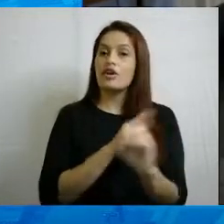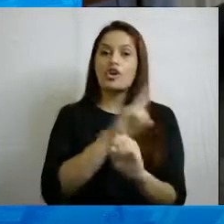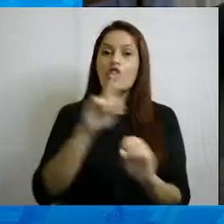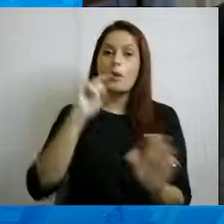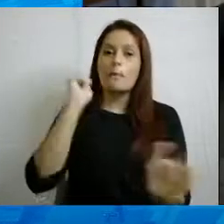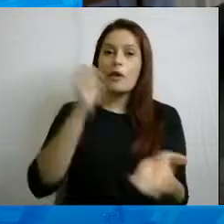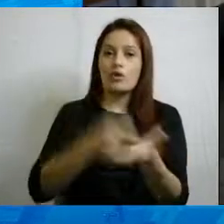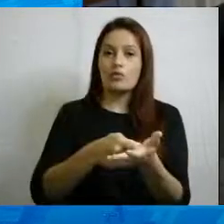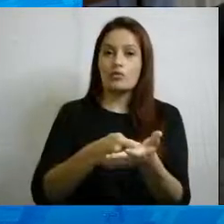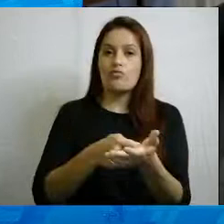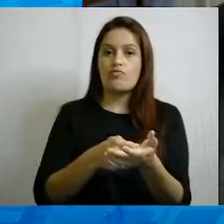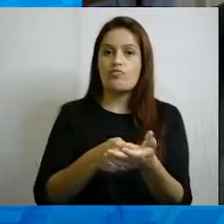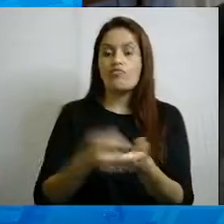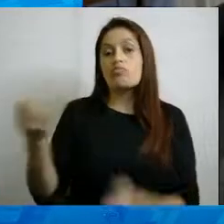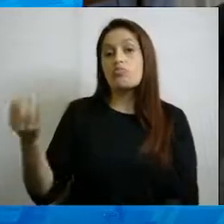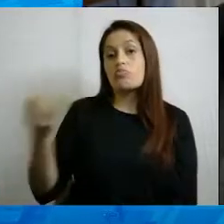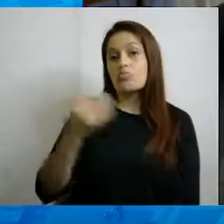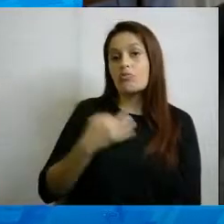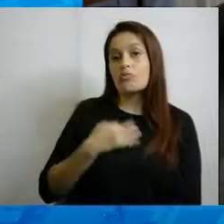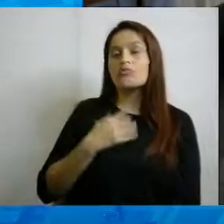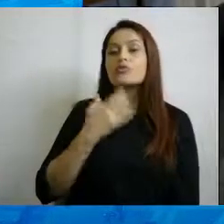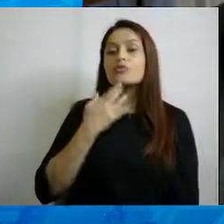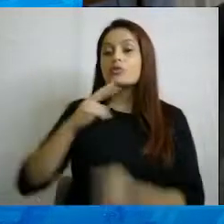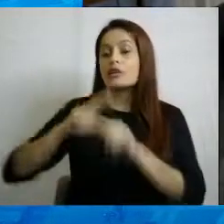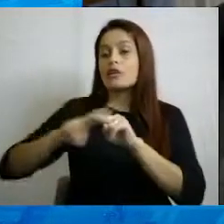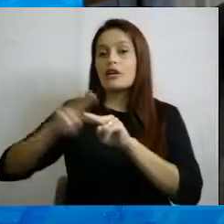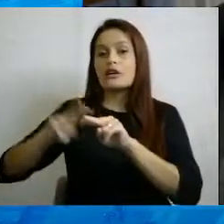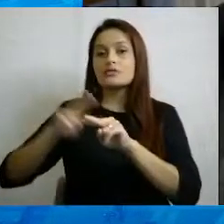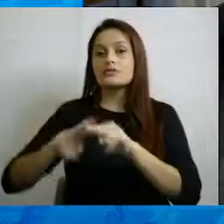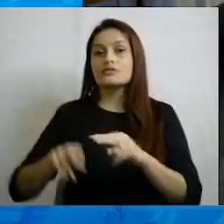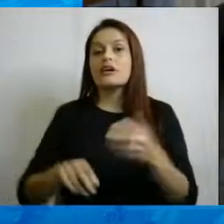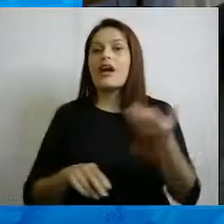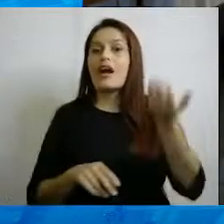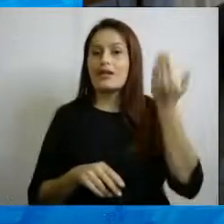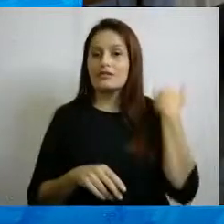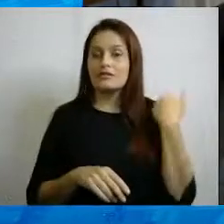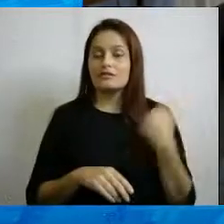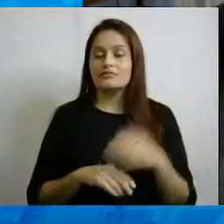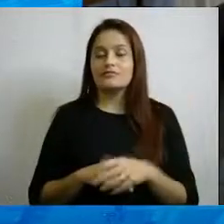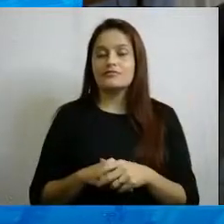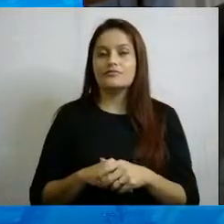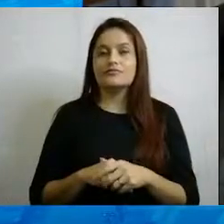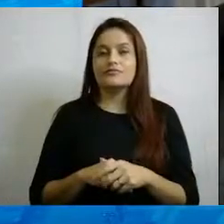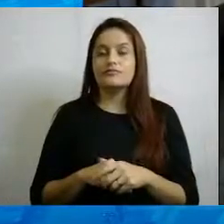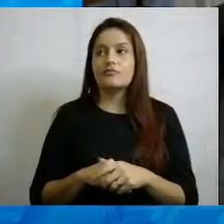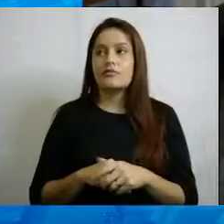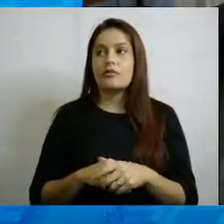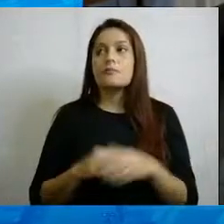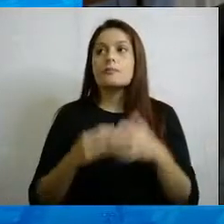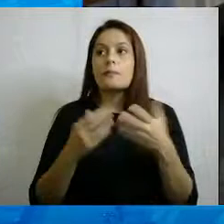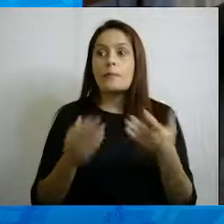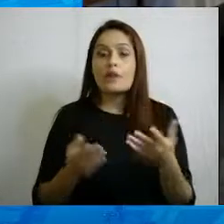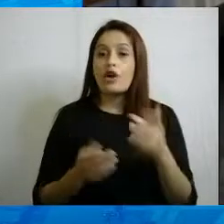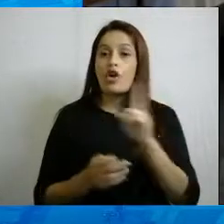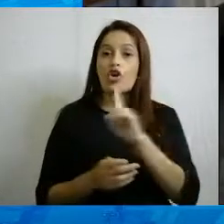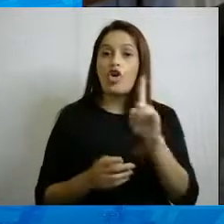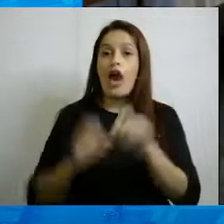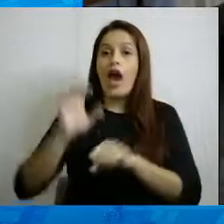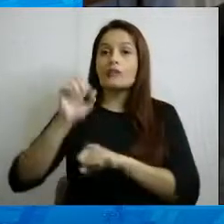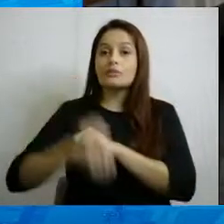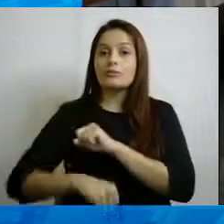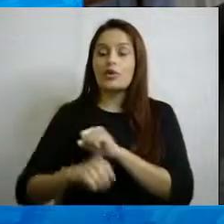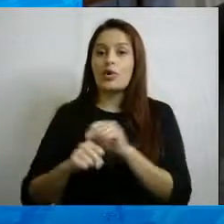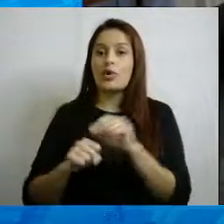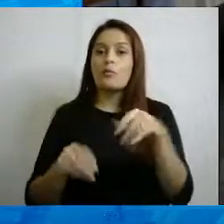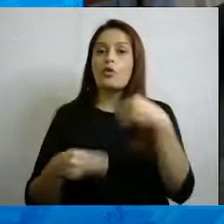que él comenta mediante gestiones que realizó la administración anterior. En vista y considerando de que no aceptó la